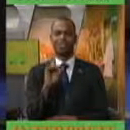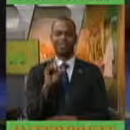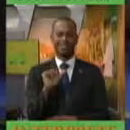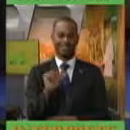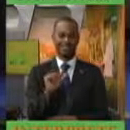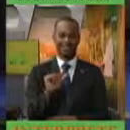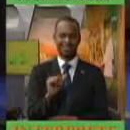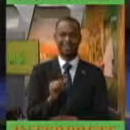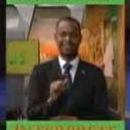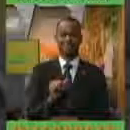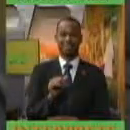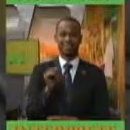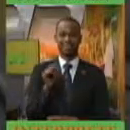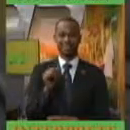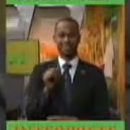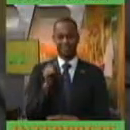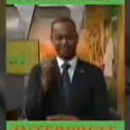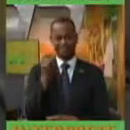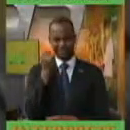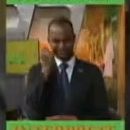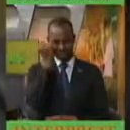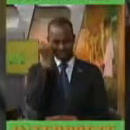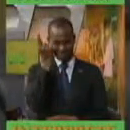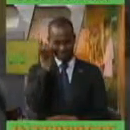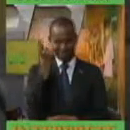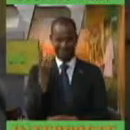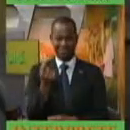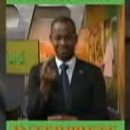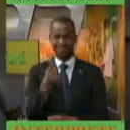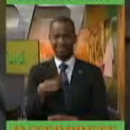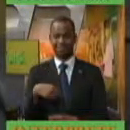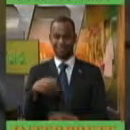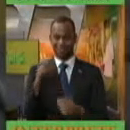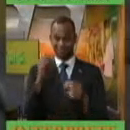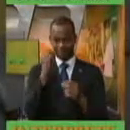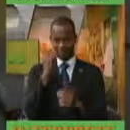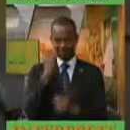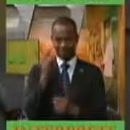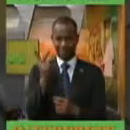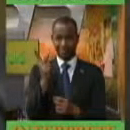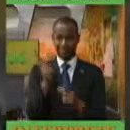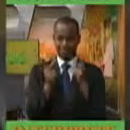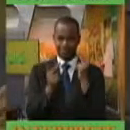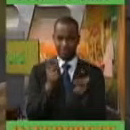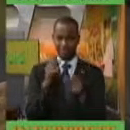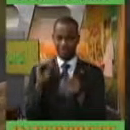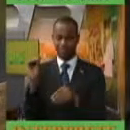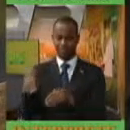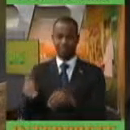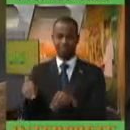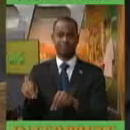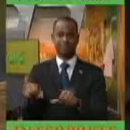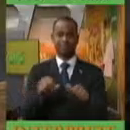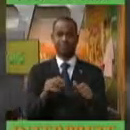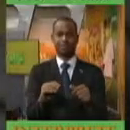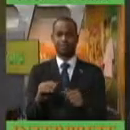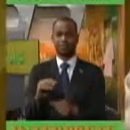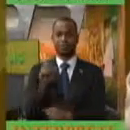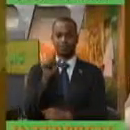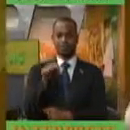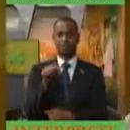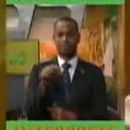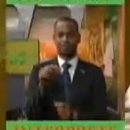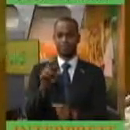nuestros líderes, el sueño hay que construirlo. Sí. Estamos viendo la primavera rosada, y estamos sembrando la flor, ayudando a Ricardo